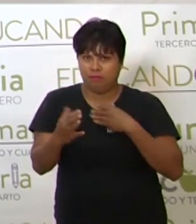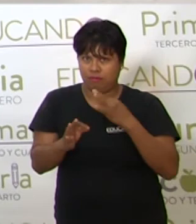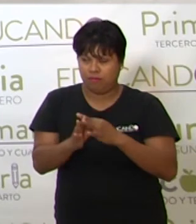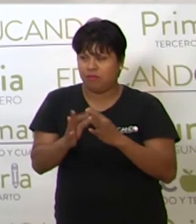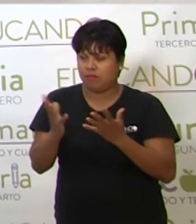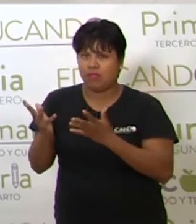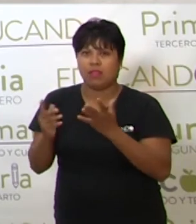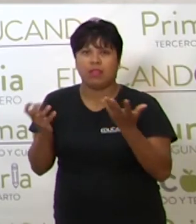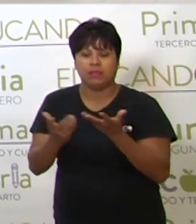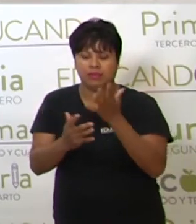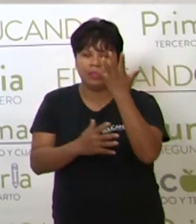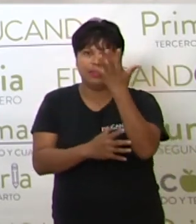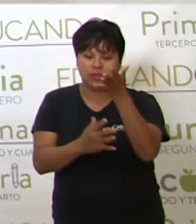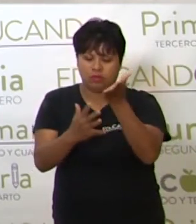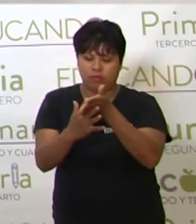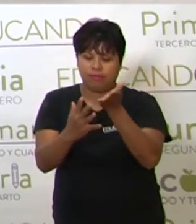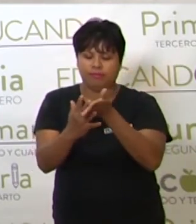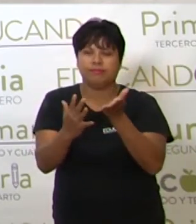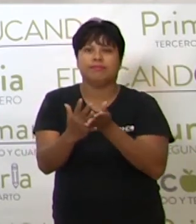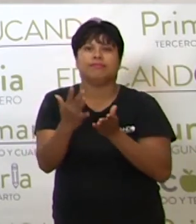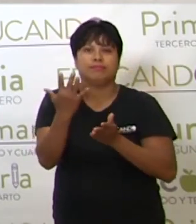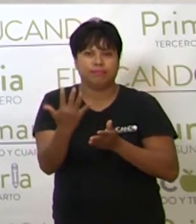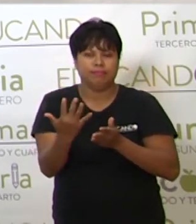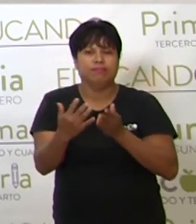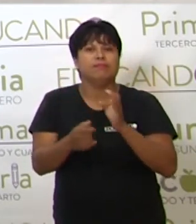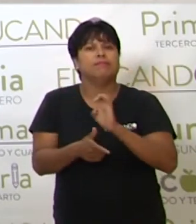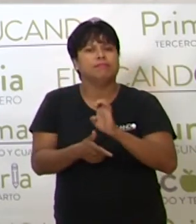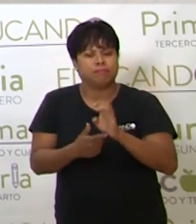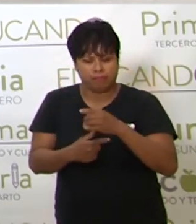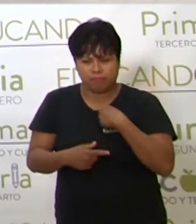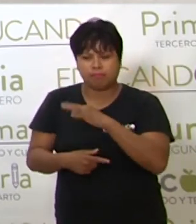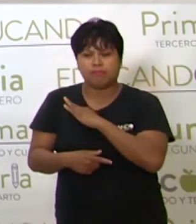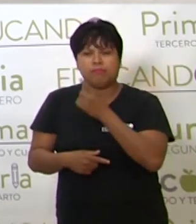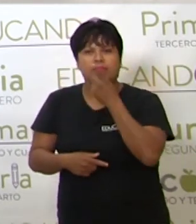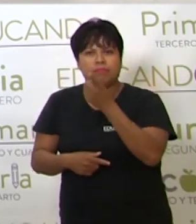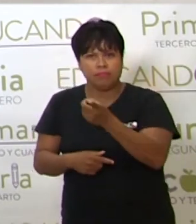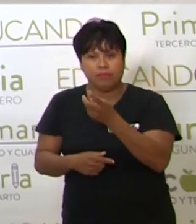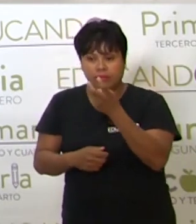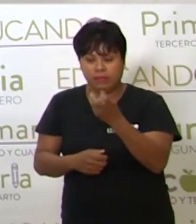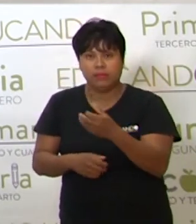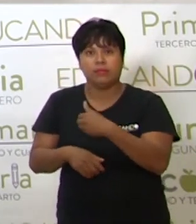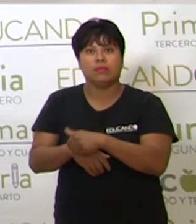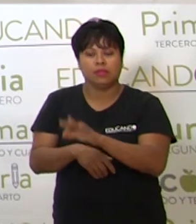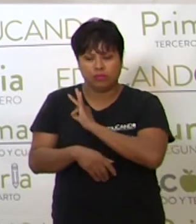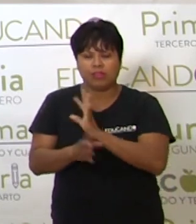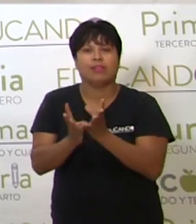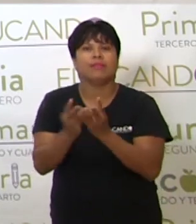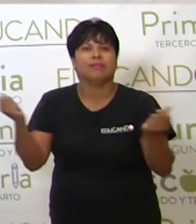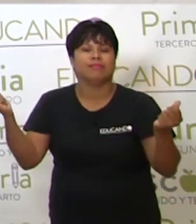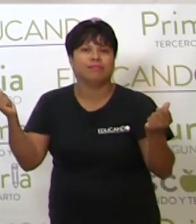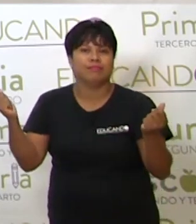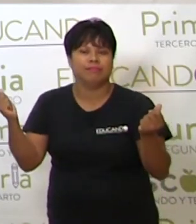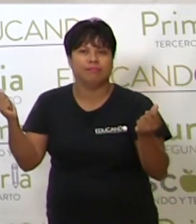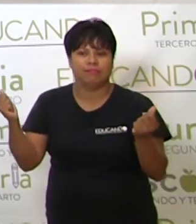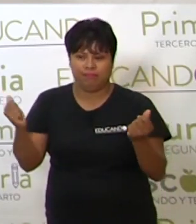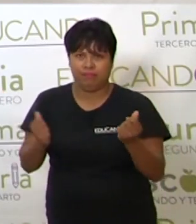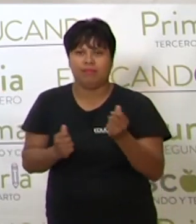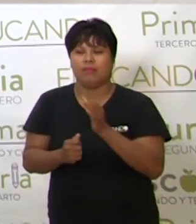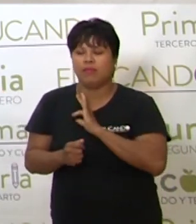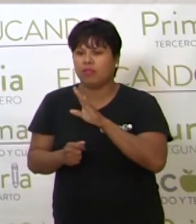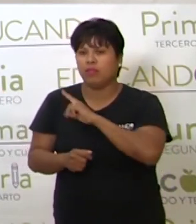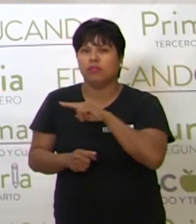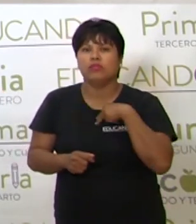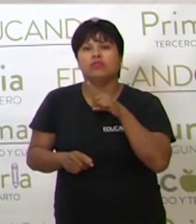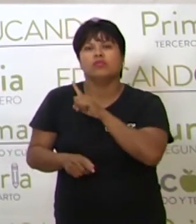divide en cinco partes entonces ahora ya puedo decir que ya esta fracción puede desaparecer vamos a ponerle aquí una